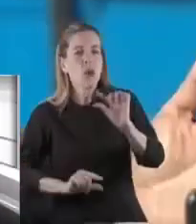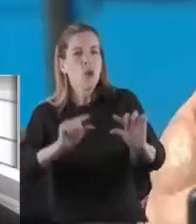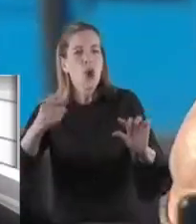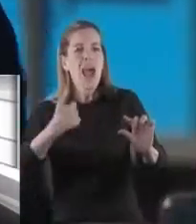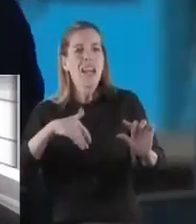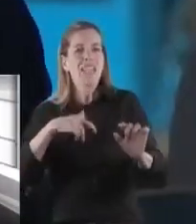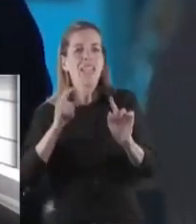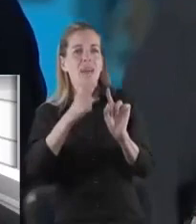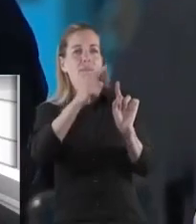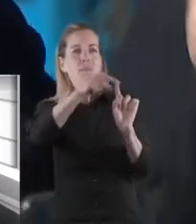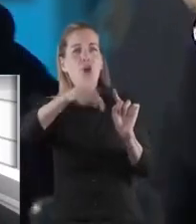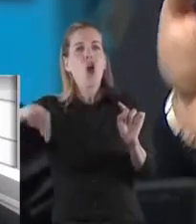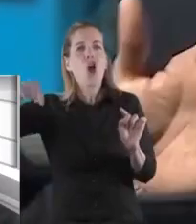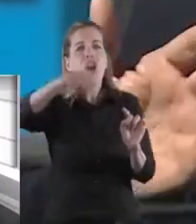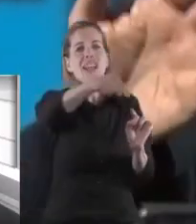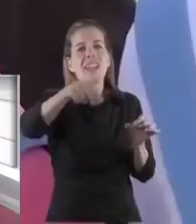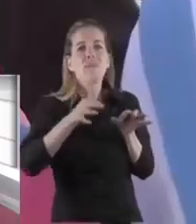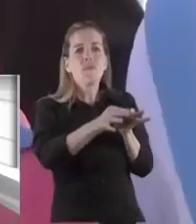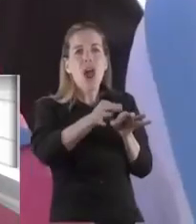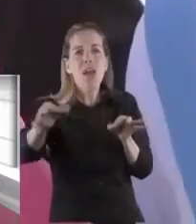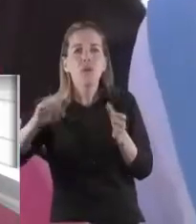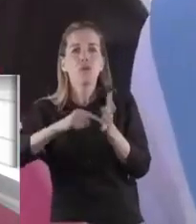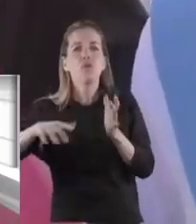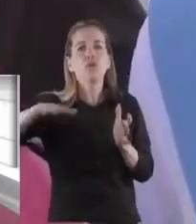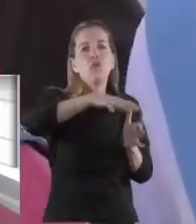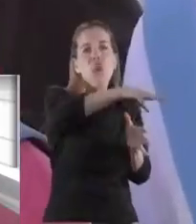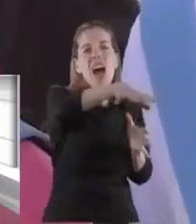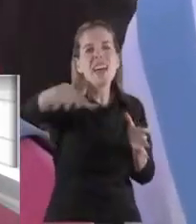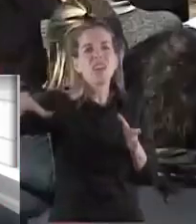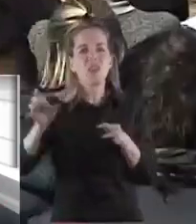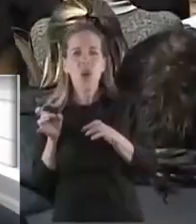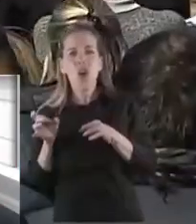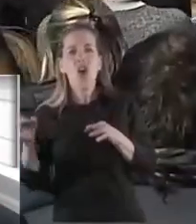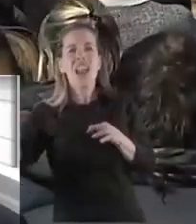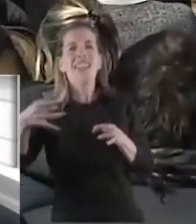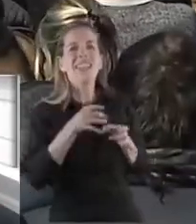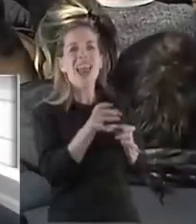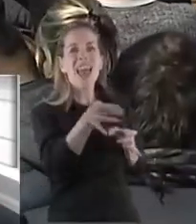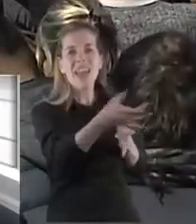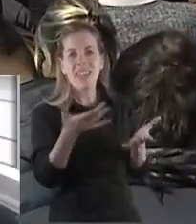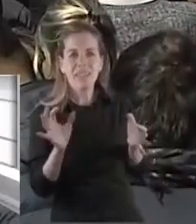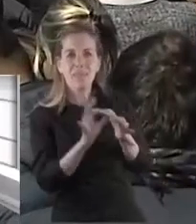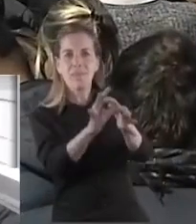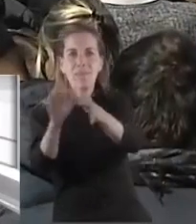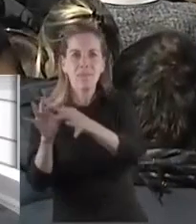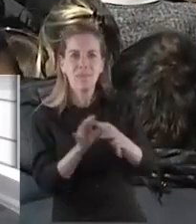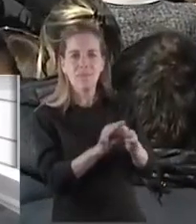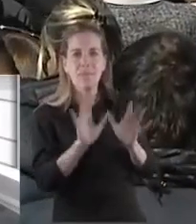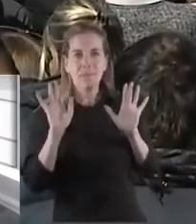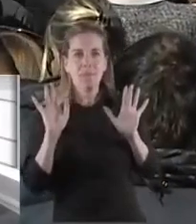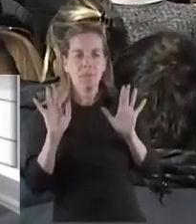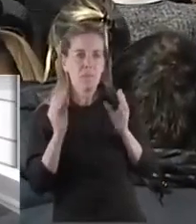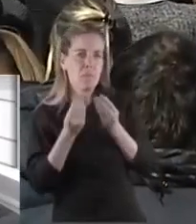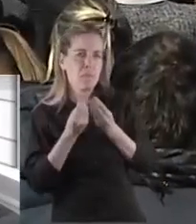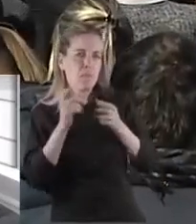puntos cañada de gómez rosario y todos los pueblos y ciudades intermedias como mucha